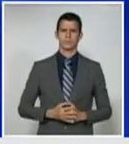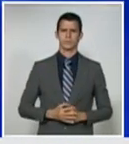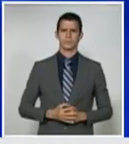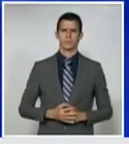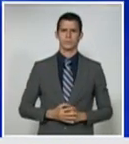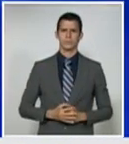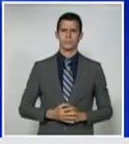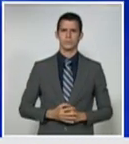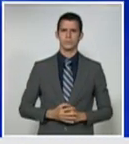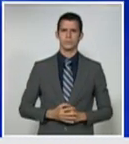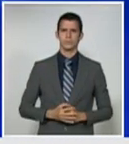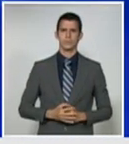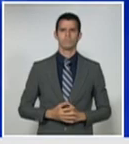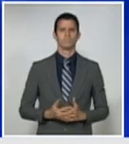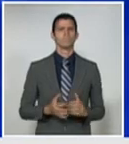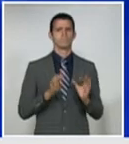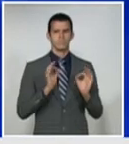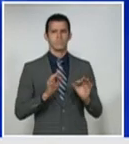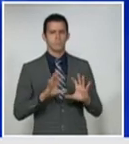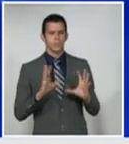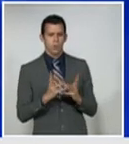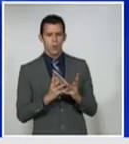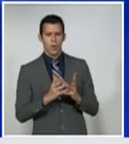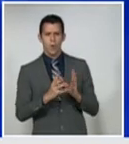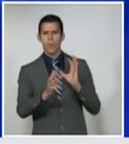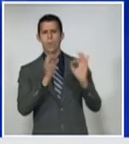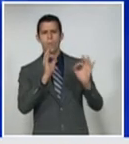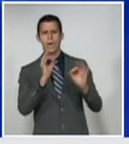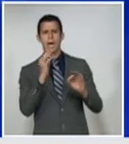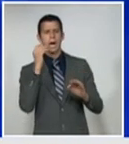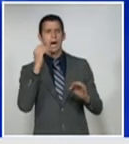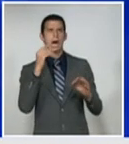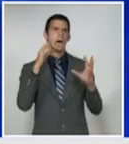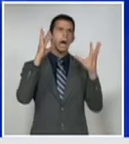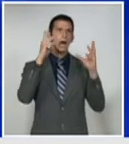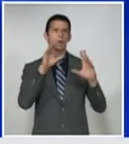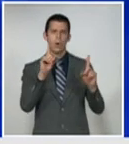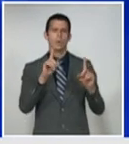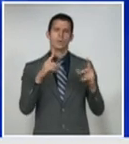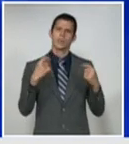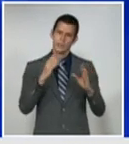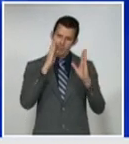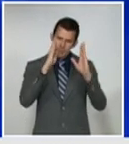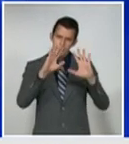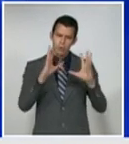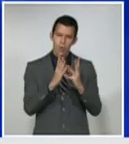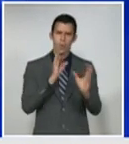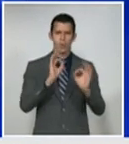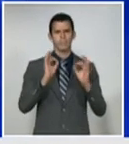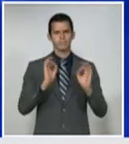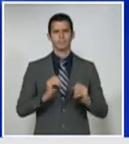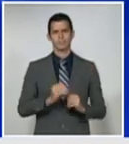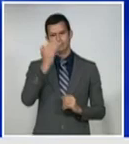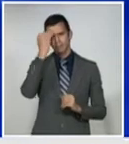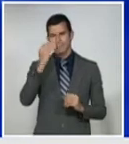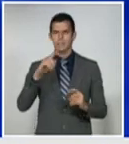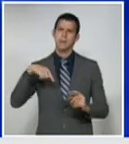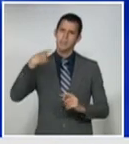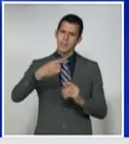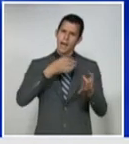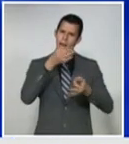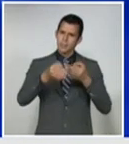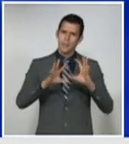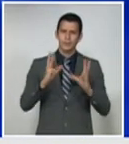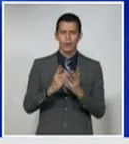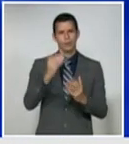ninguna de las medidas, menos ahora en tiempo de rebrote. Le agradecemos su presencia, doctor, en nuestro estudio. Lo esperamos mañana para seguir conociendo